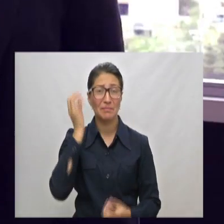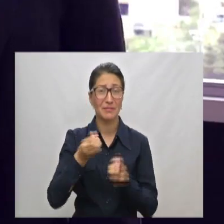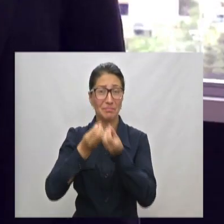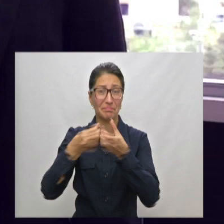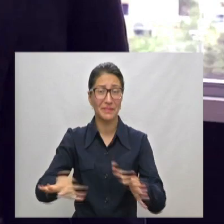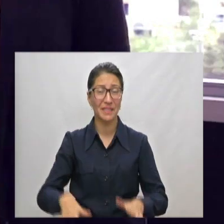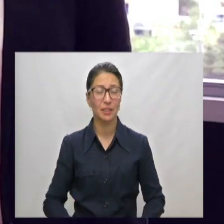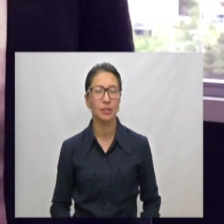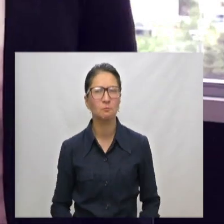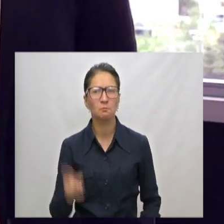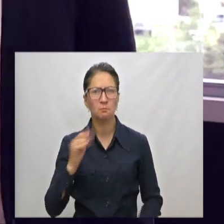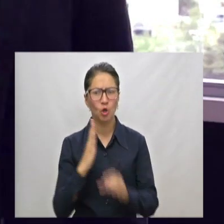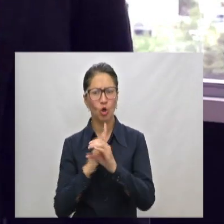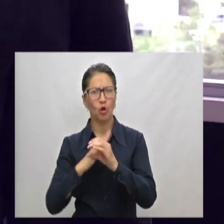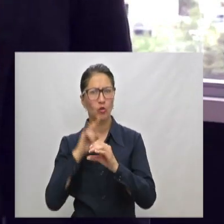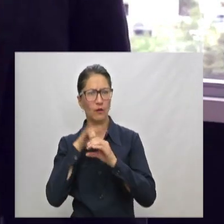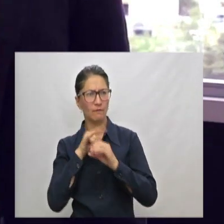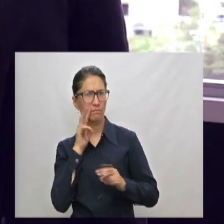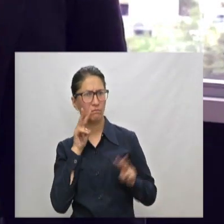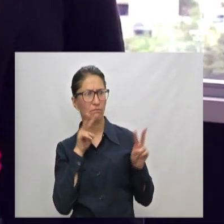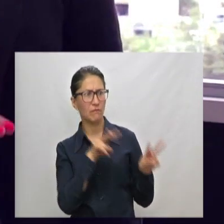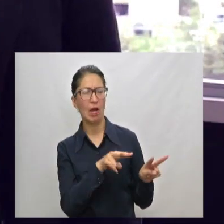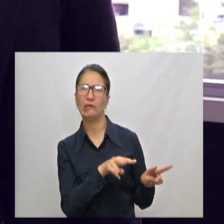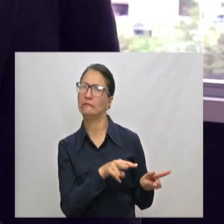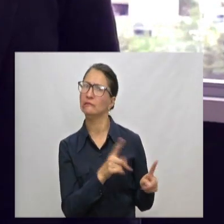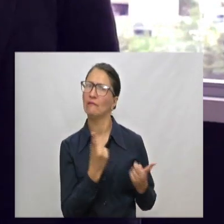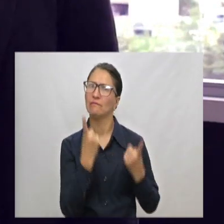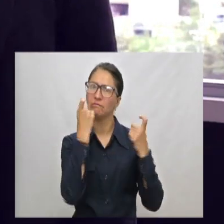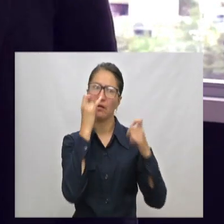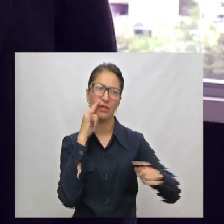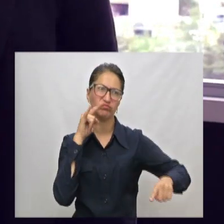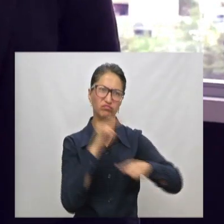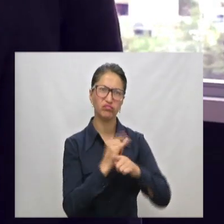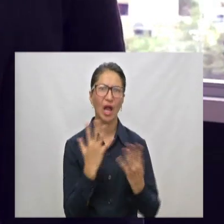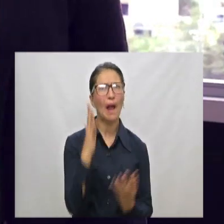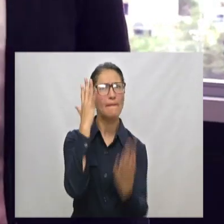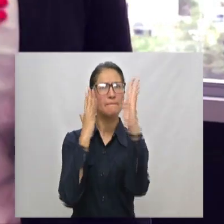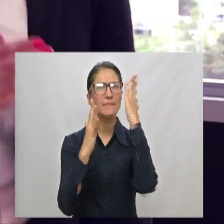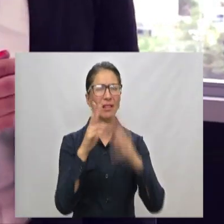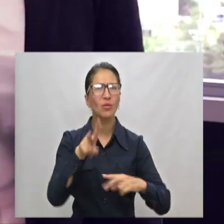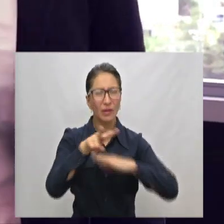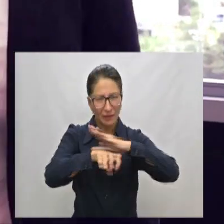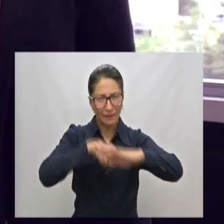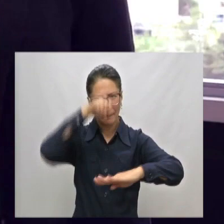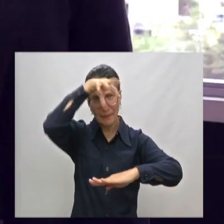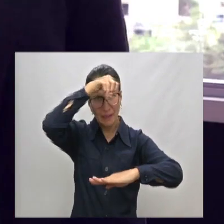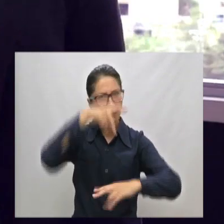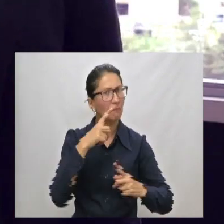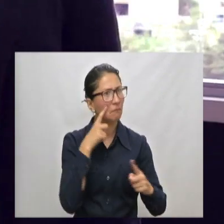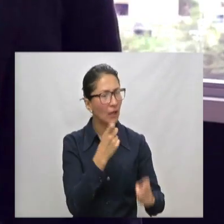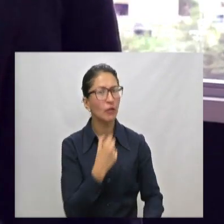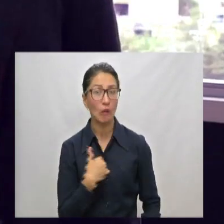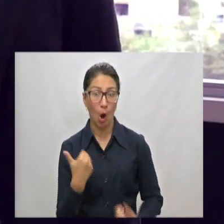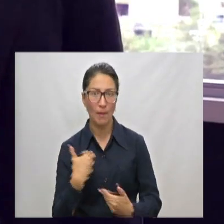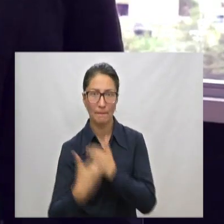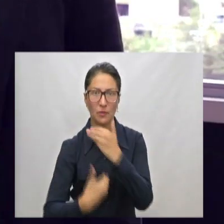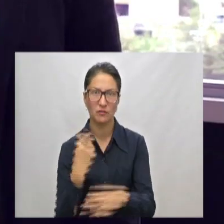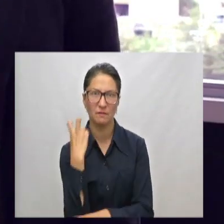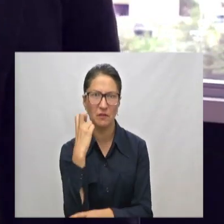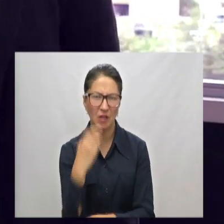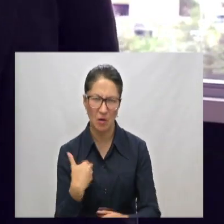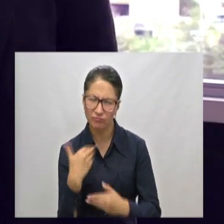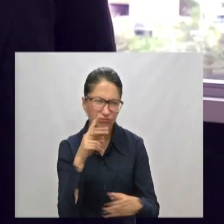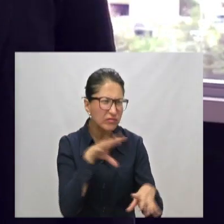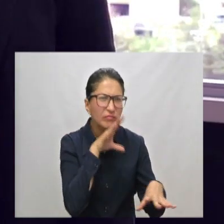de la República descubrió que las autoridades ambientales no hacen el control y seguimiento adecuado a la minería. Procesos fiscales